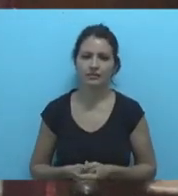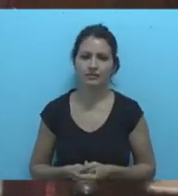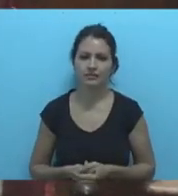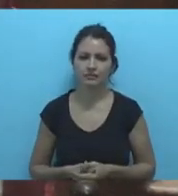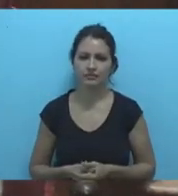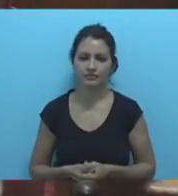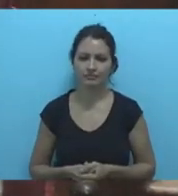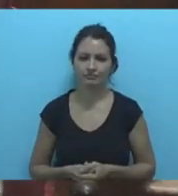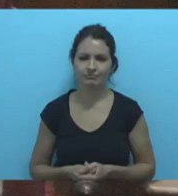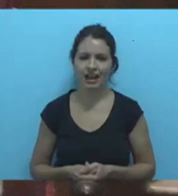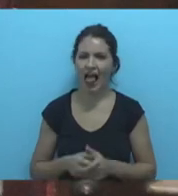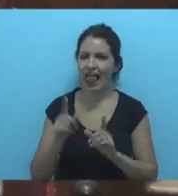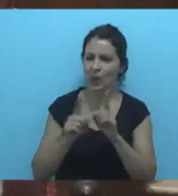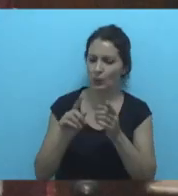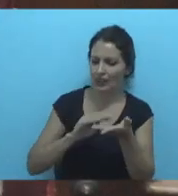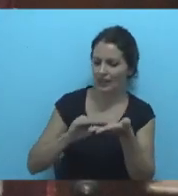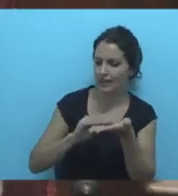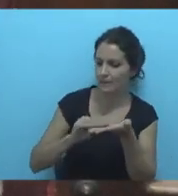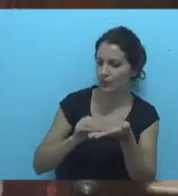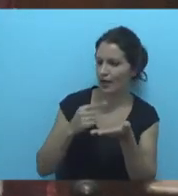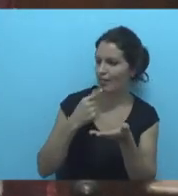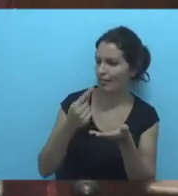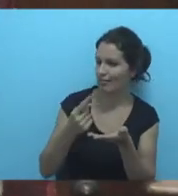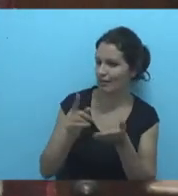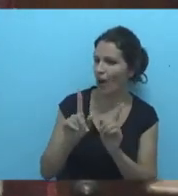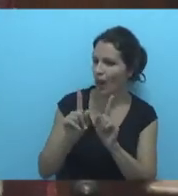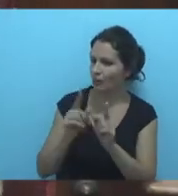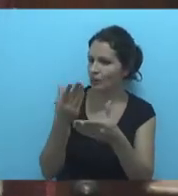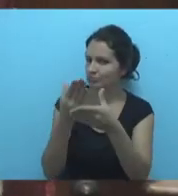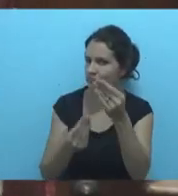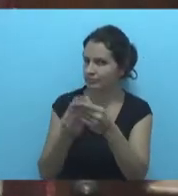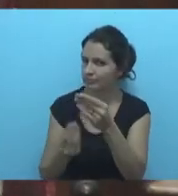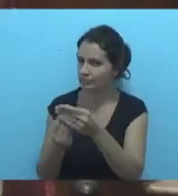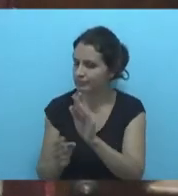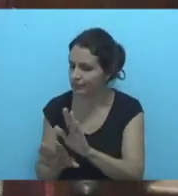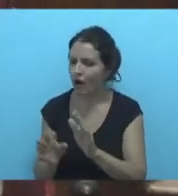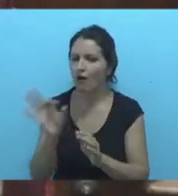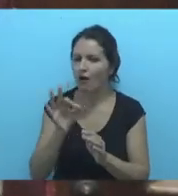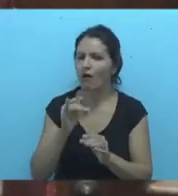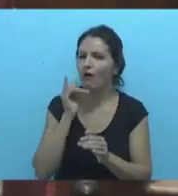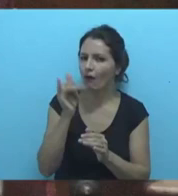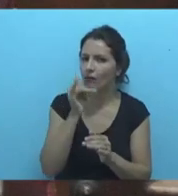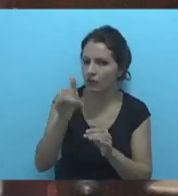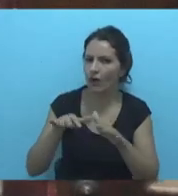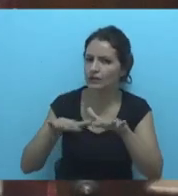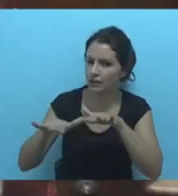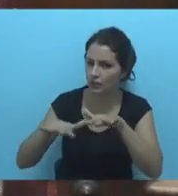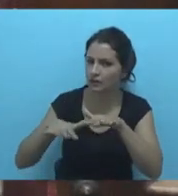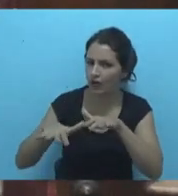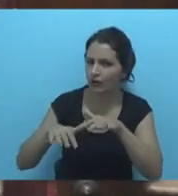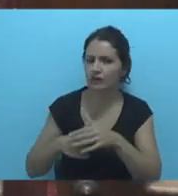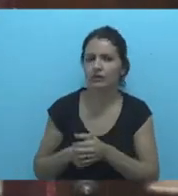nuestra comisión le hizo notar algunas cuestiones puntuales que se habían dado en algunos momentos de la época del otorgamiento